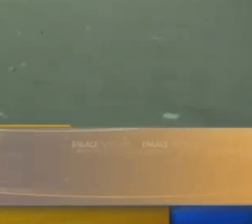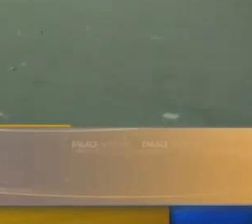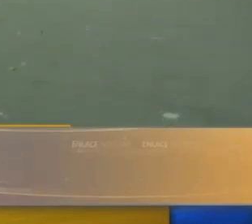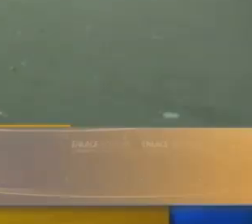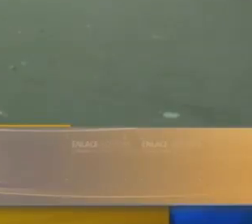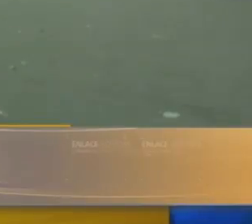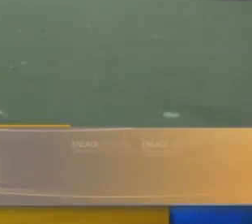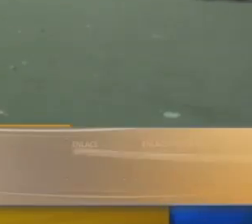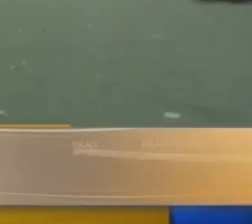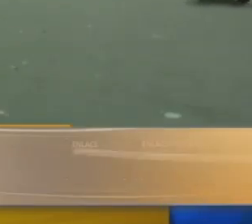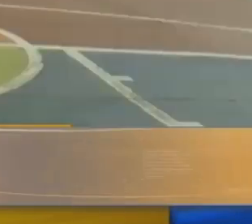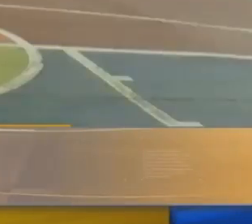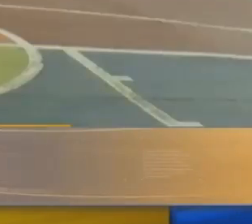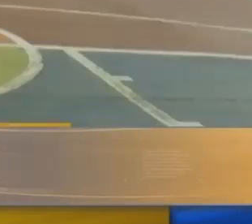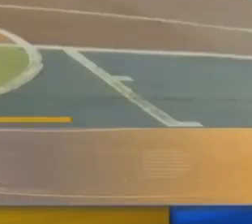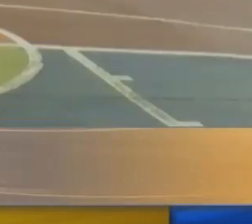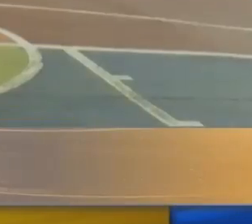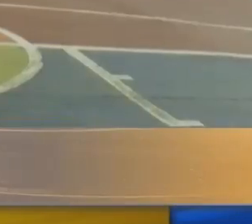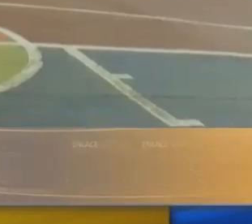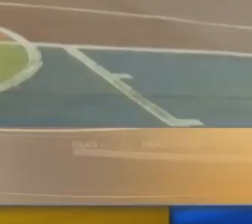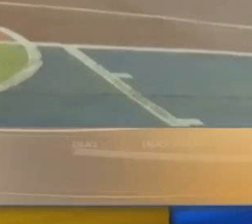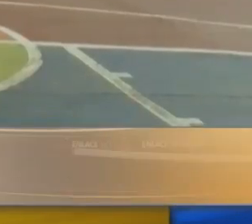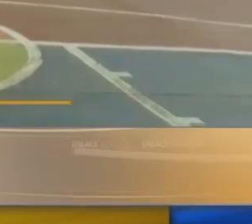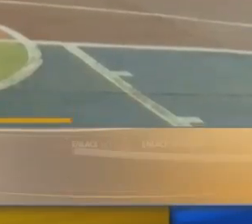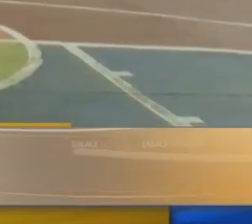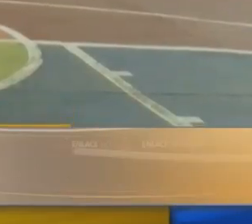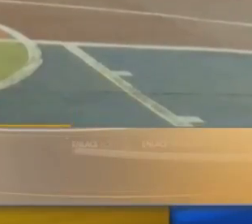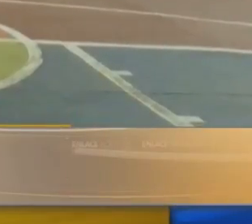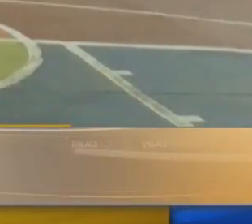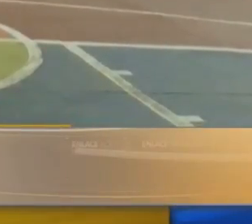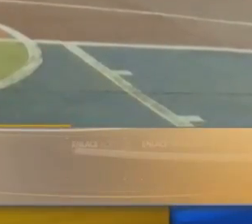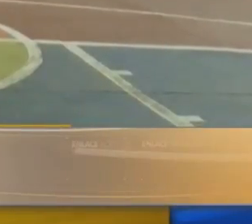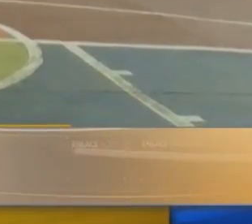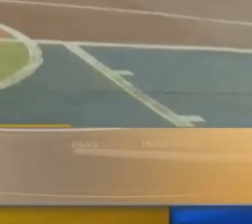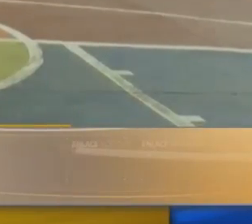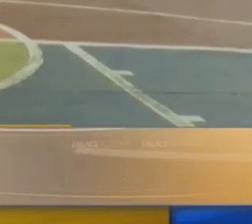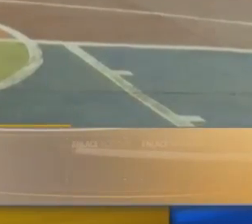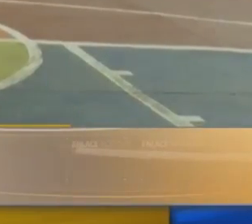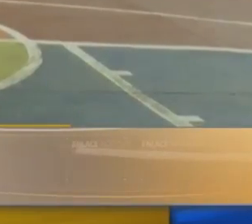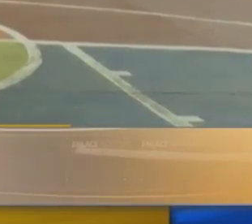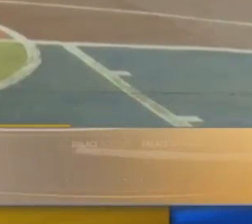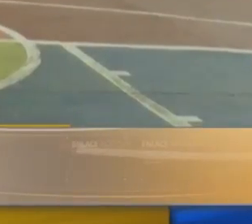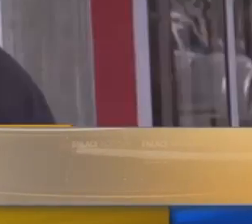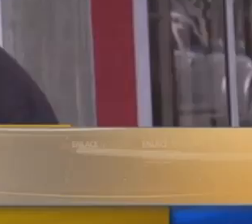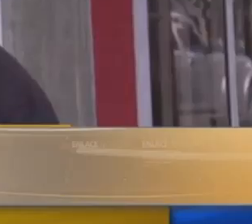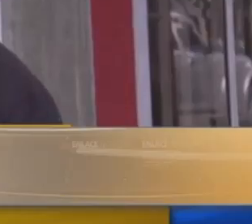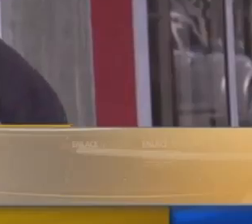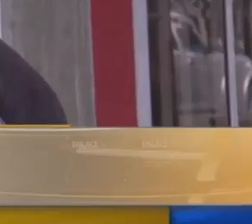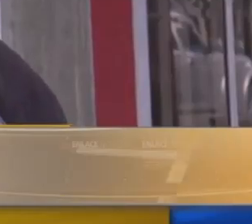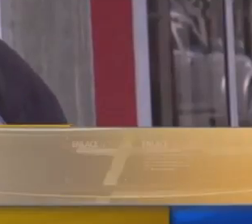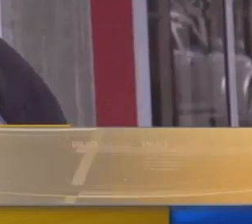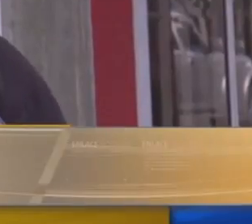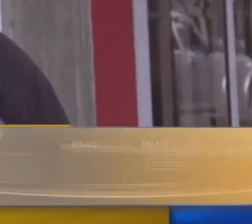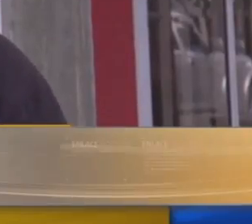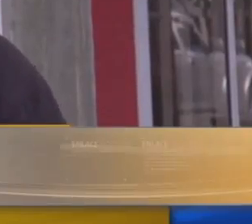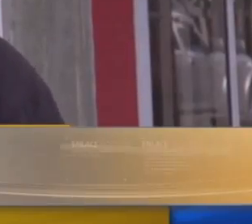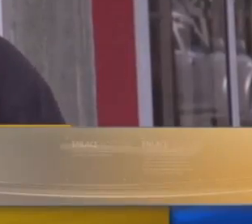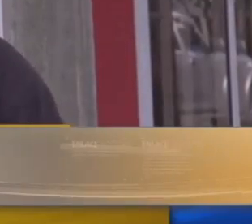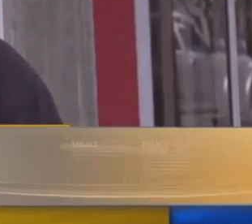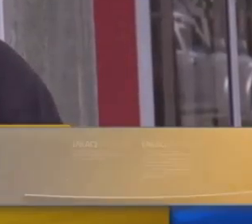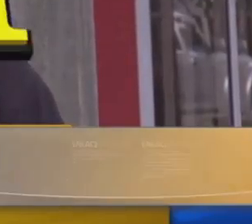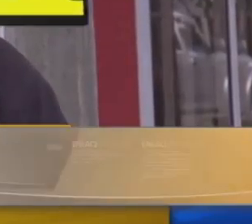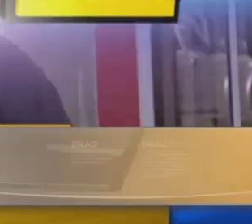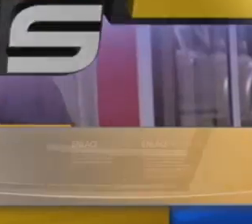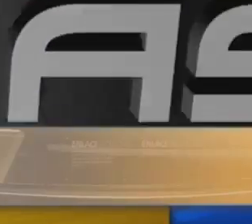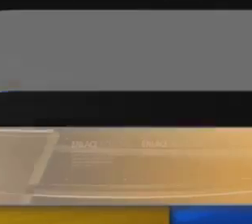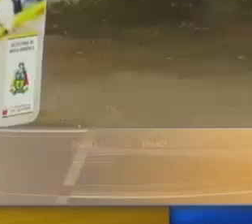Cerro tiene hoy congresillo técnico. Este campeonato cuenta con las ramas femenina y masculinas. Su inicio será el próximo sábado 8 de octubre en el Parque Tapias de